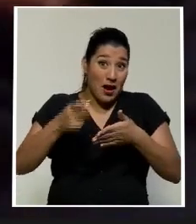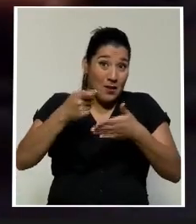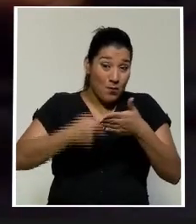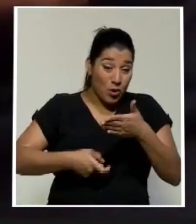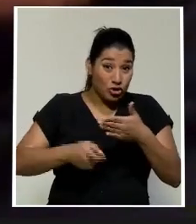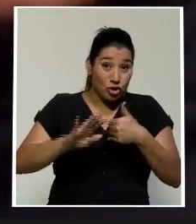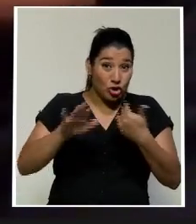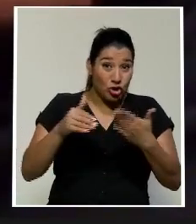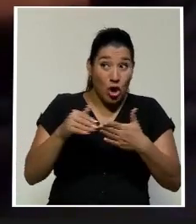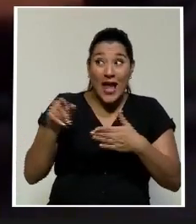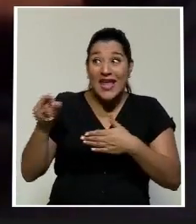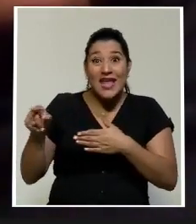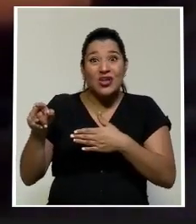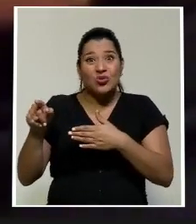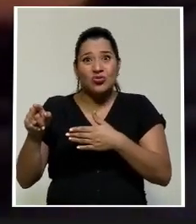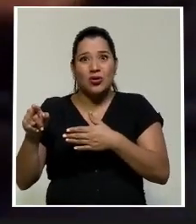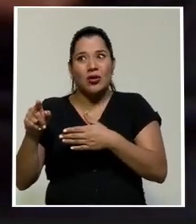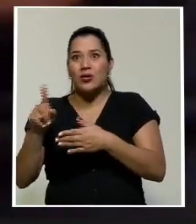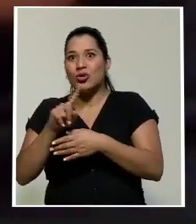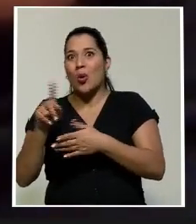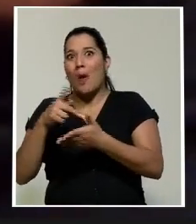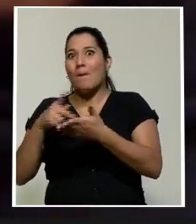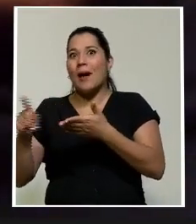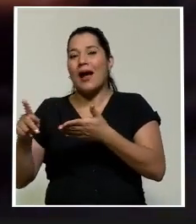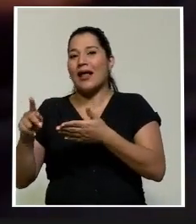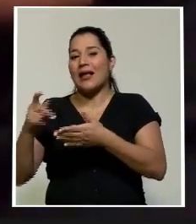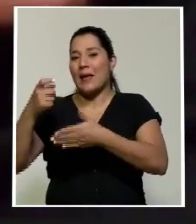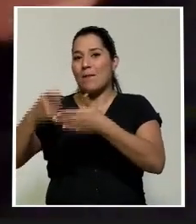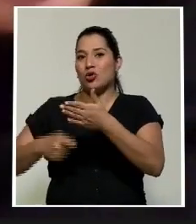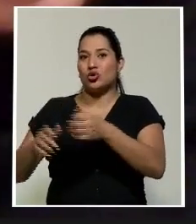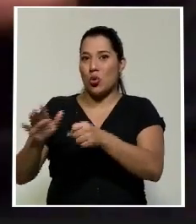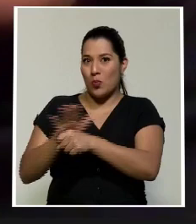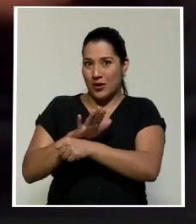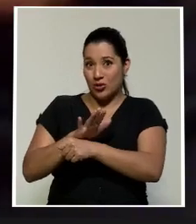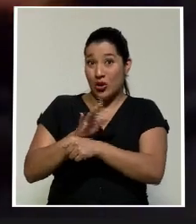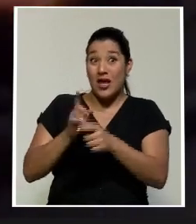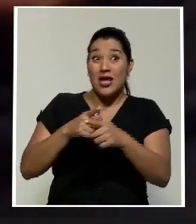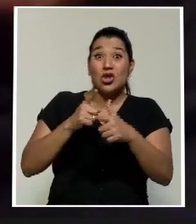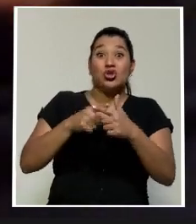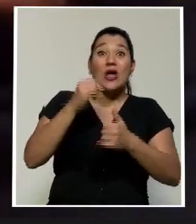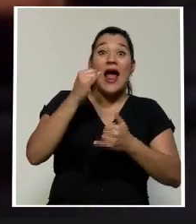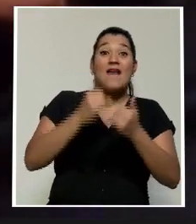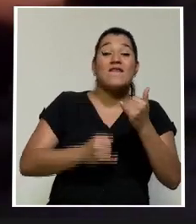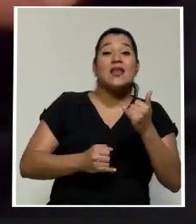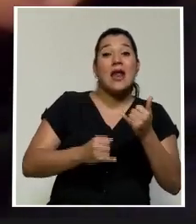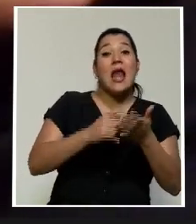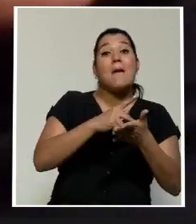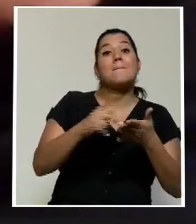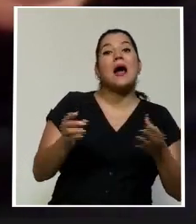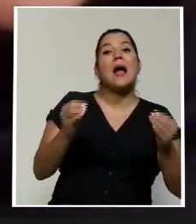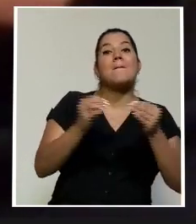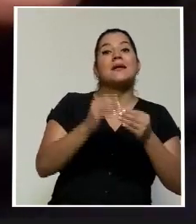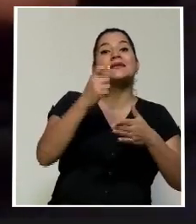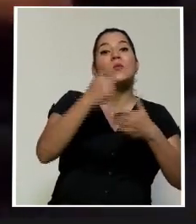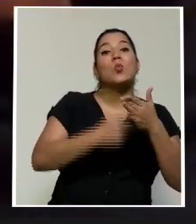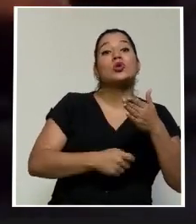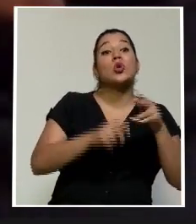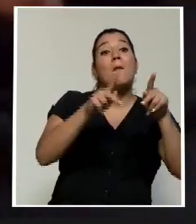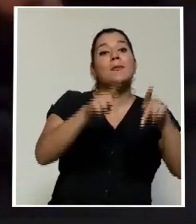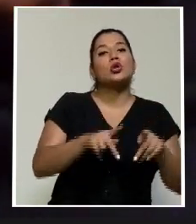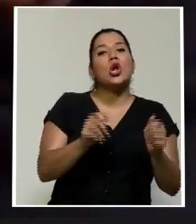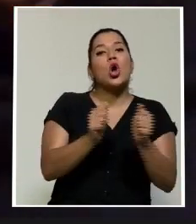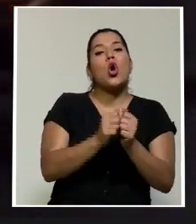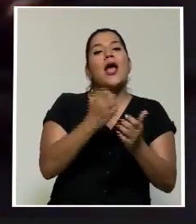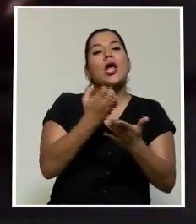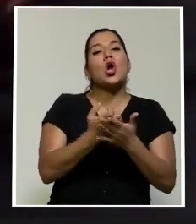terminan proporcionalmente poniendo mucho más impuestos las clases medias, inclusive los pobres vía el IVA y todo eso,